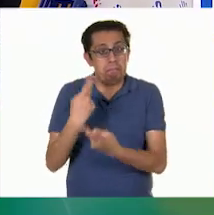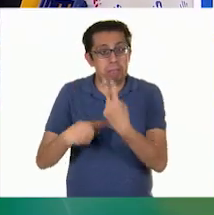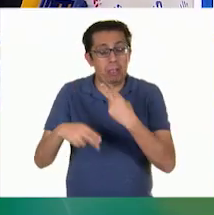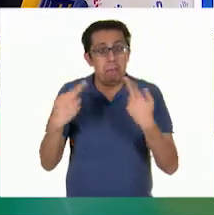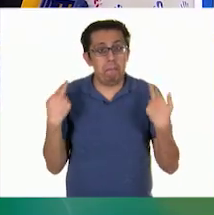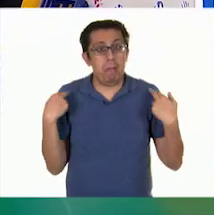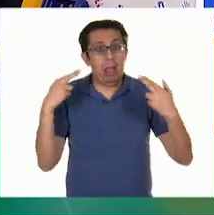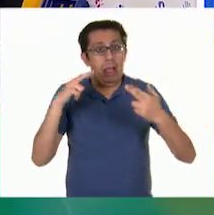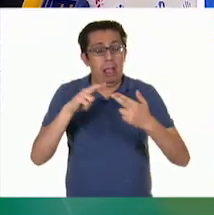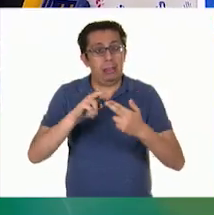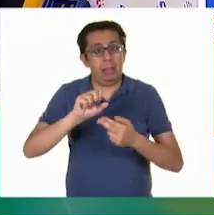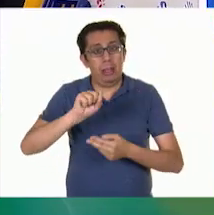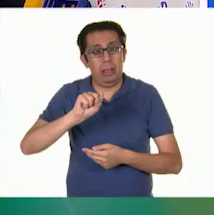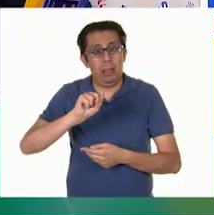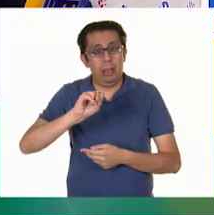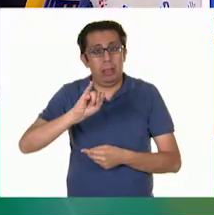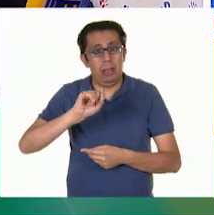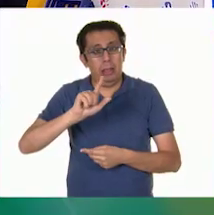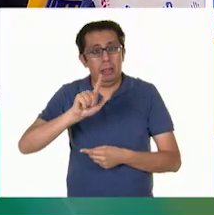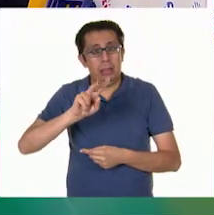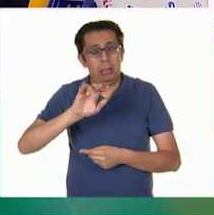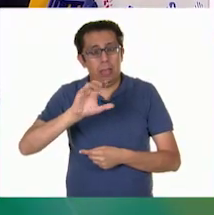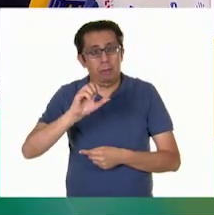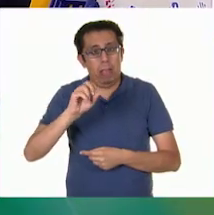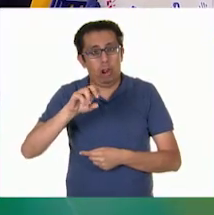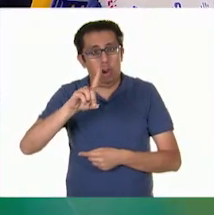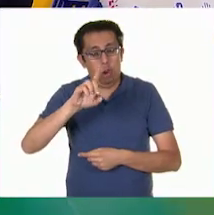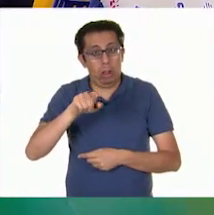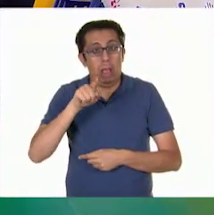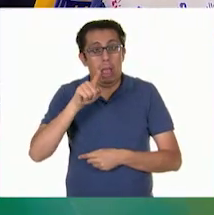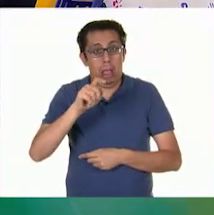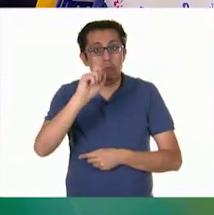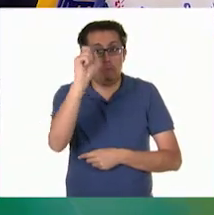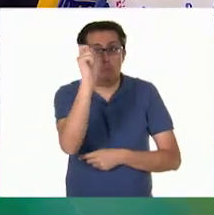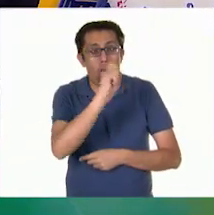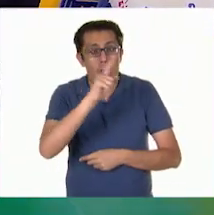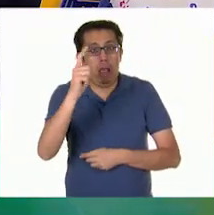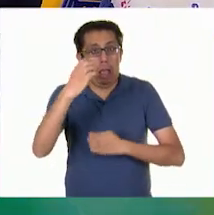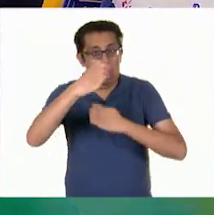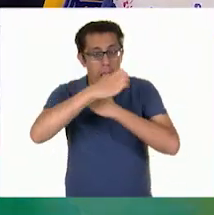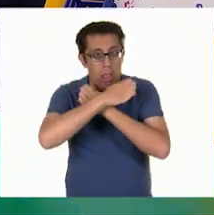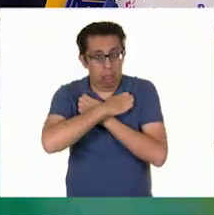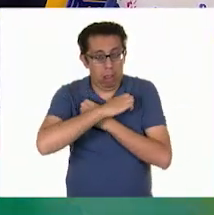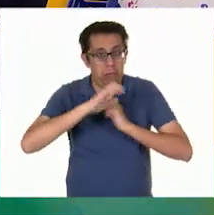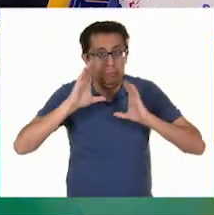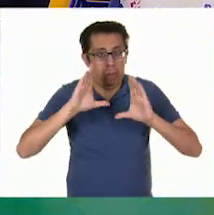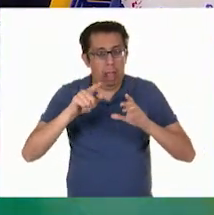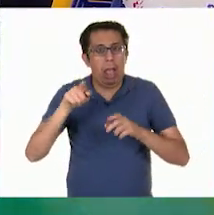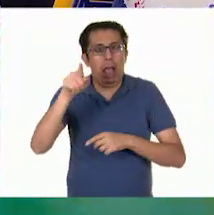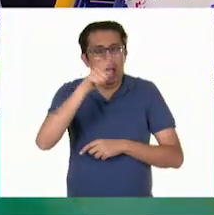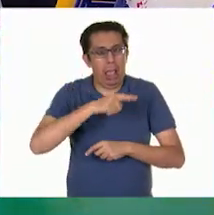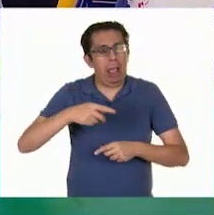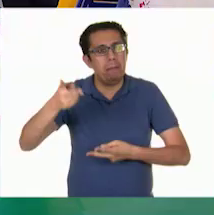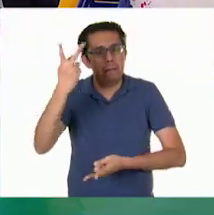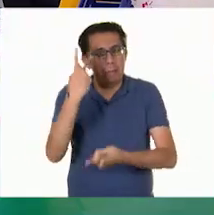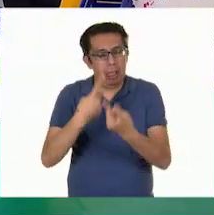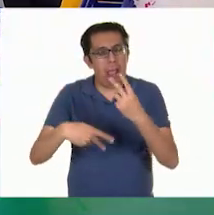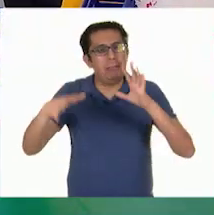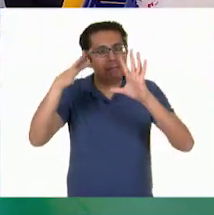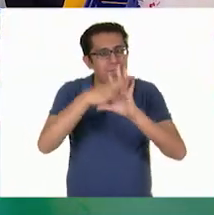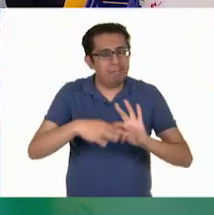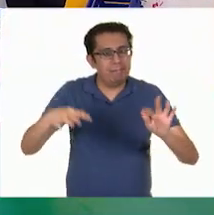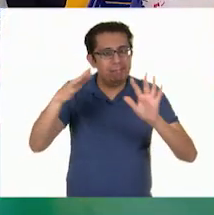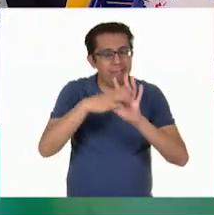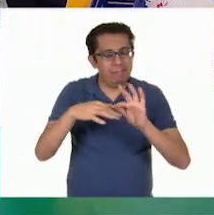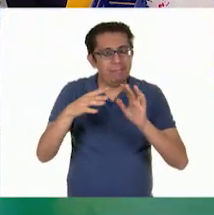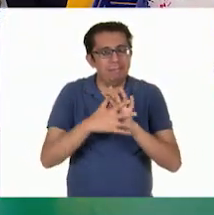Conde, una gran especialista de México, especialista en educación, pues platique con nosotros y dialogue con nosotros.